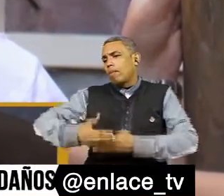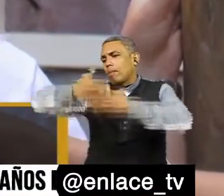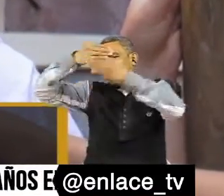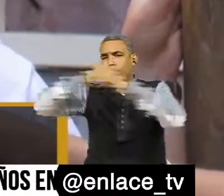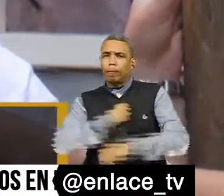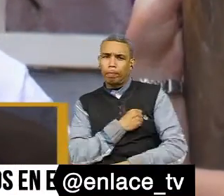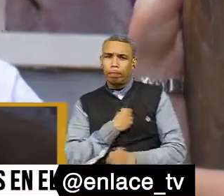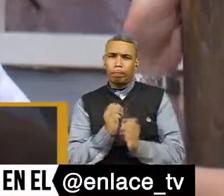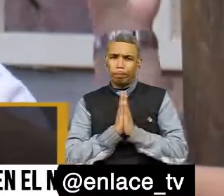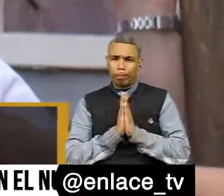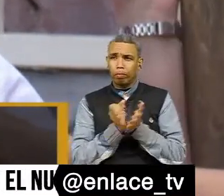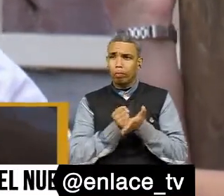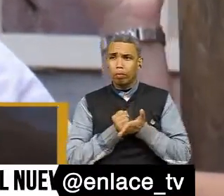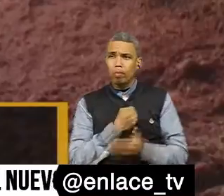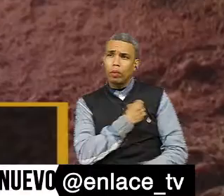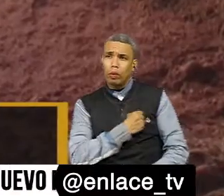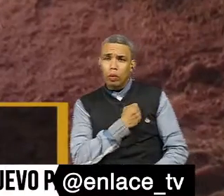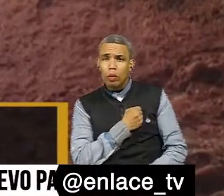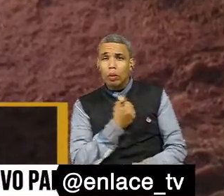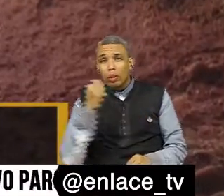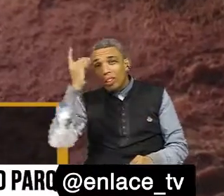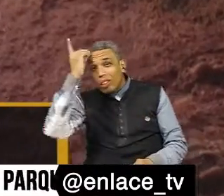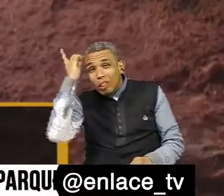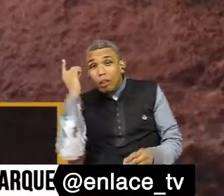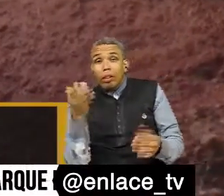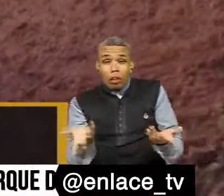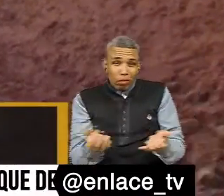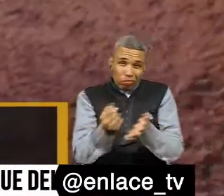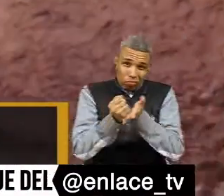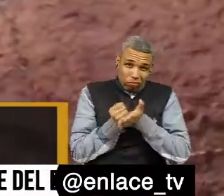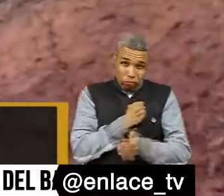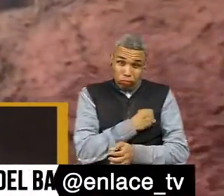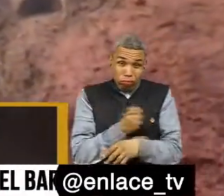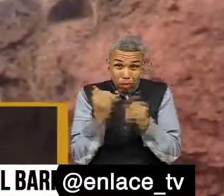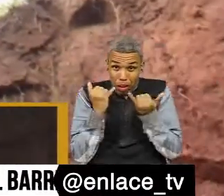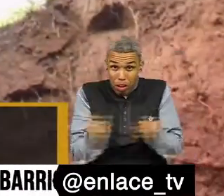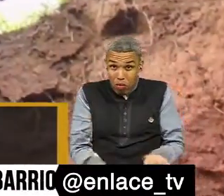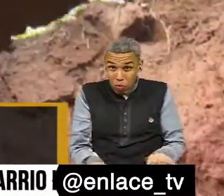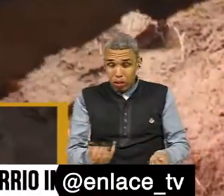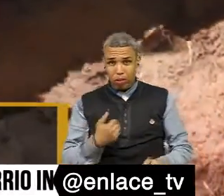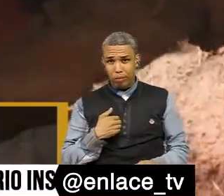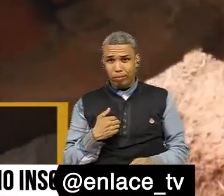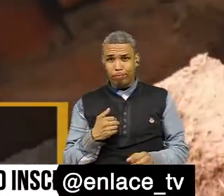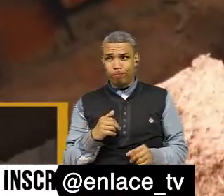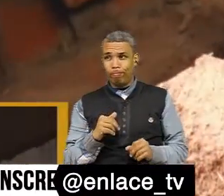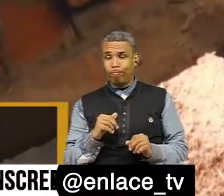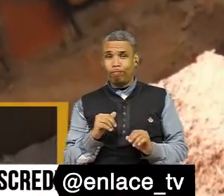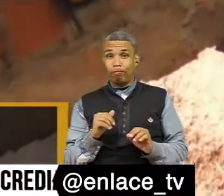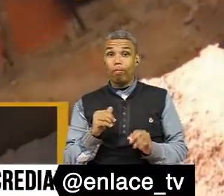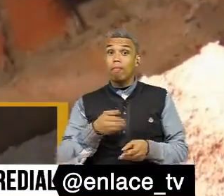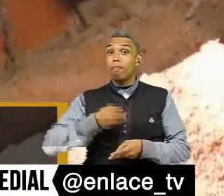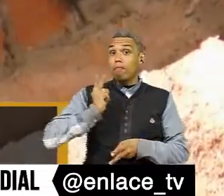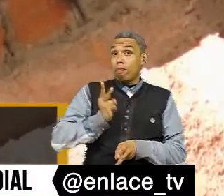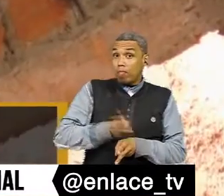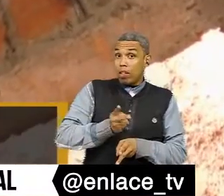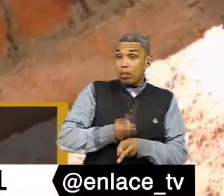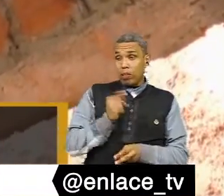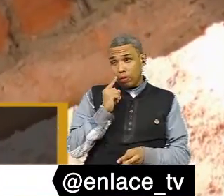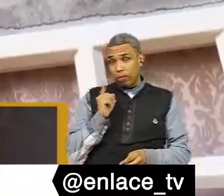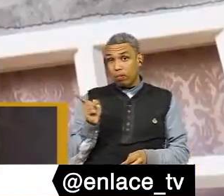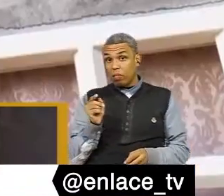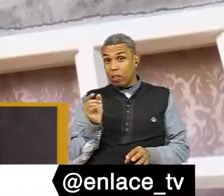de alguien que nos pueda colaborar, dar la mano aquí, porque realmente estamos en un periodo de alto riesgo, y sin